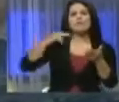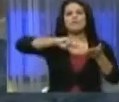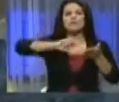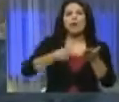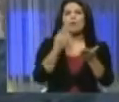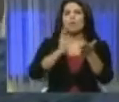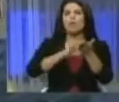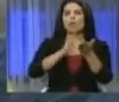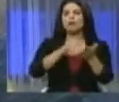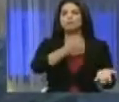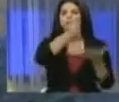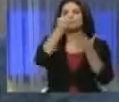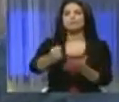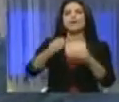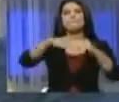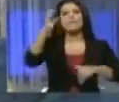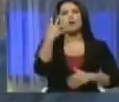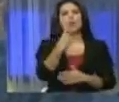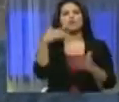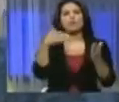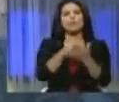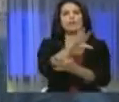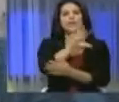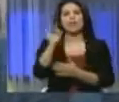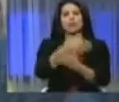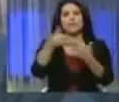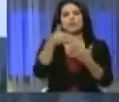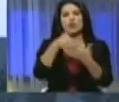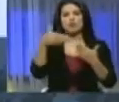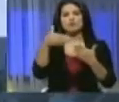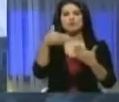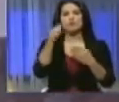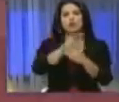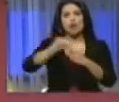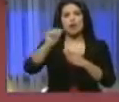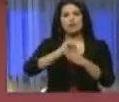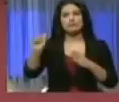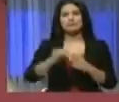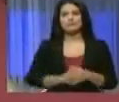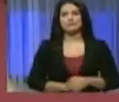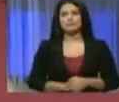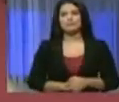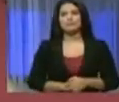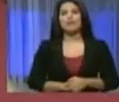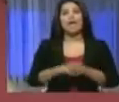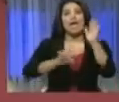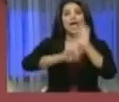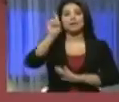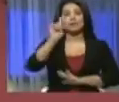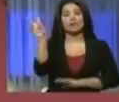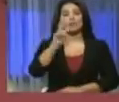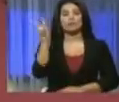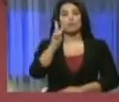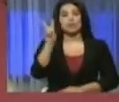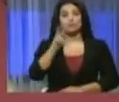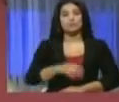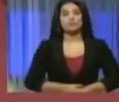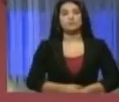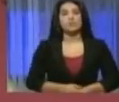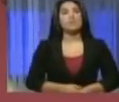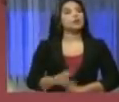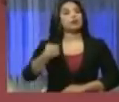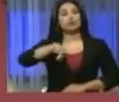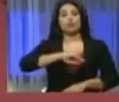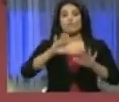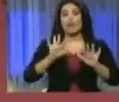inversiones por más de 4.500 millones de dólares del arco minero. Éxito de la República. ¿Ah? No nos van a